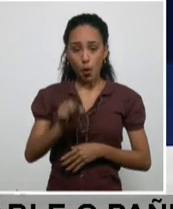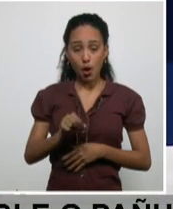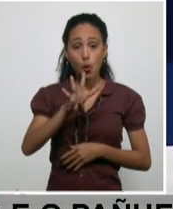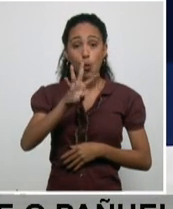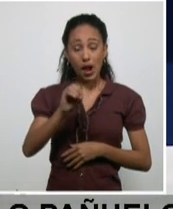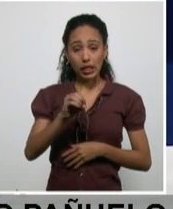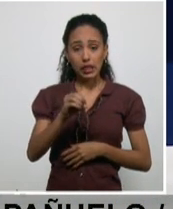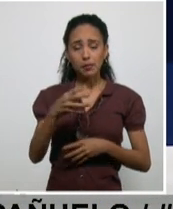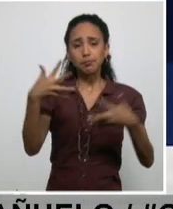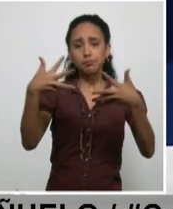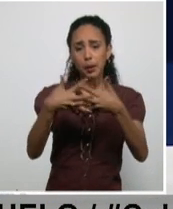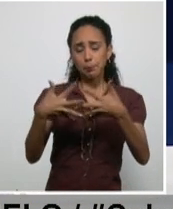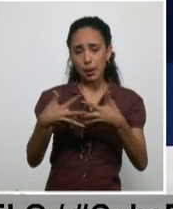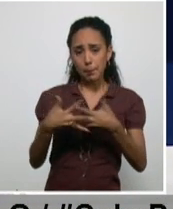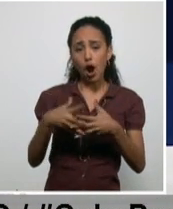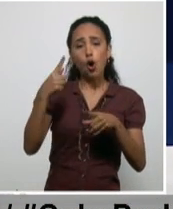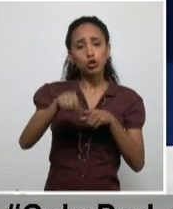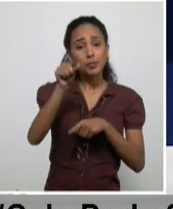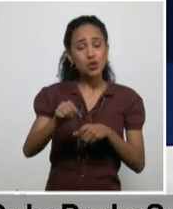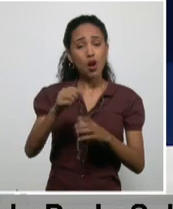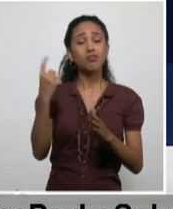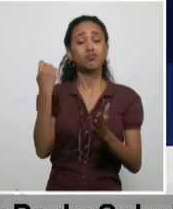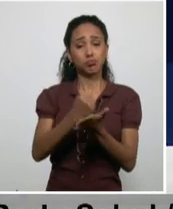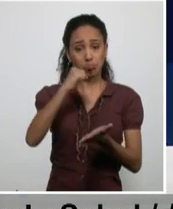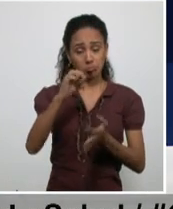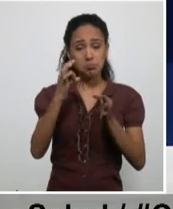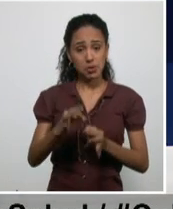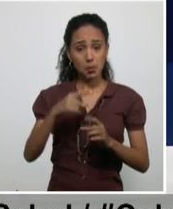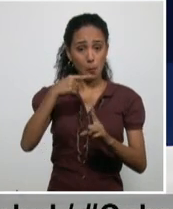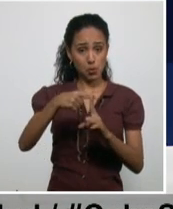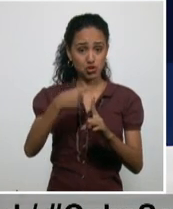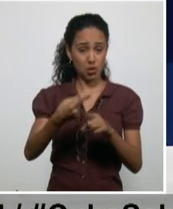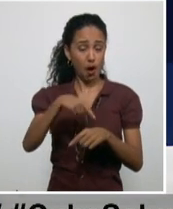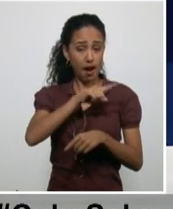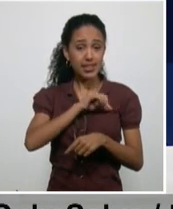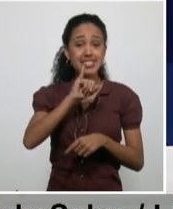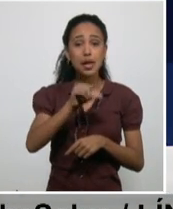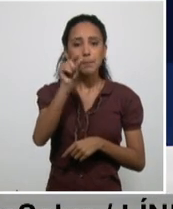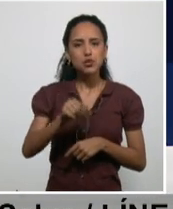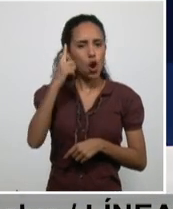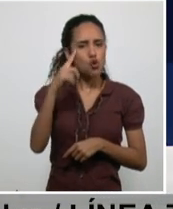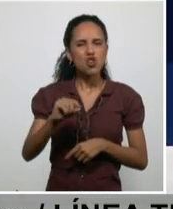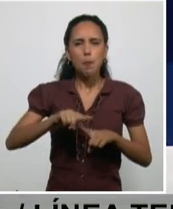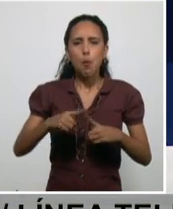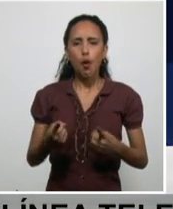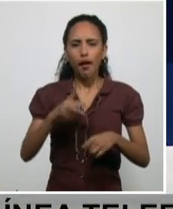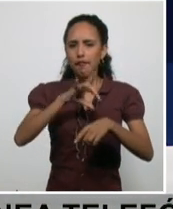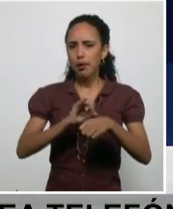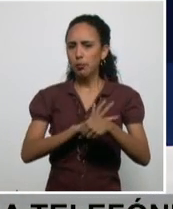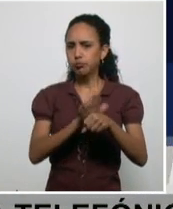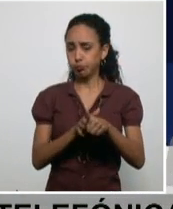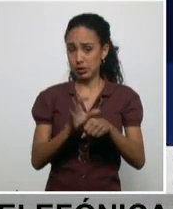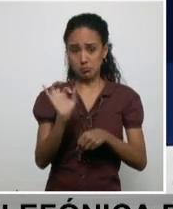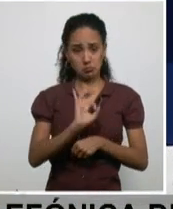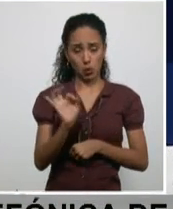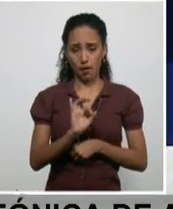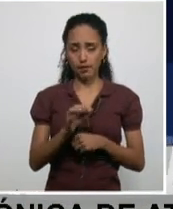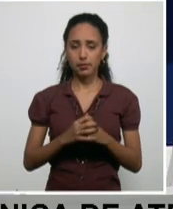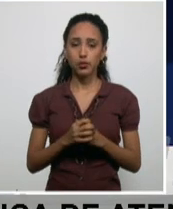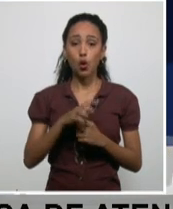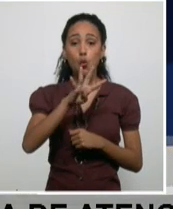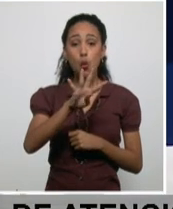casos confirmados con anterioridad y 6 no se precisa la fuente de infección. De los 46